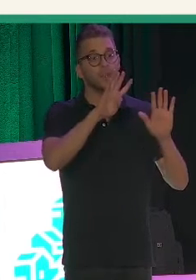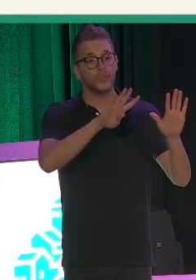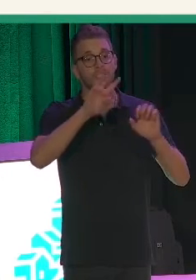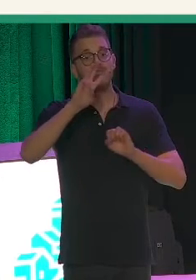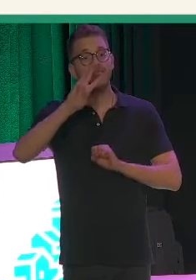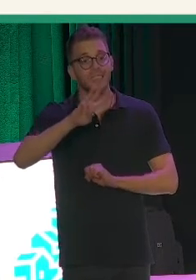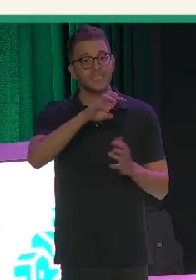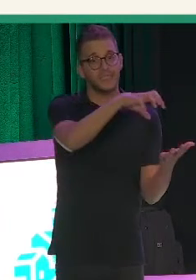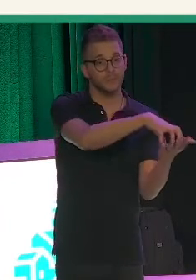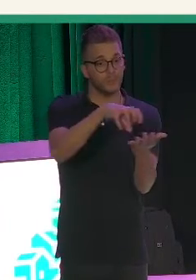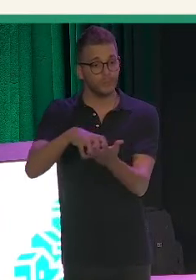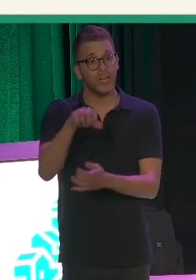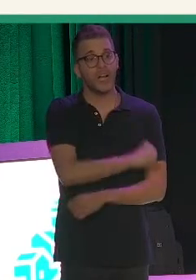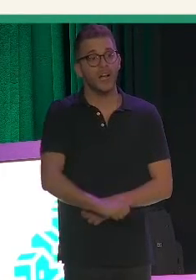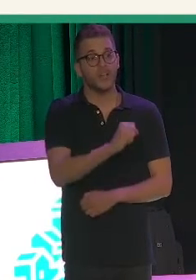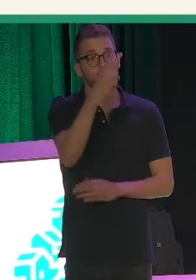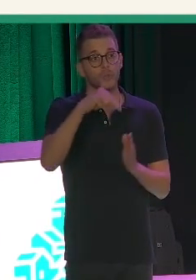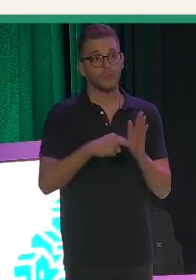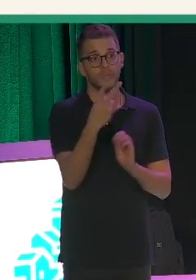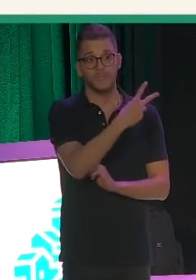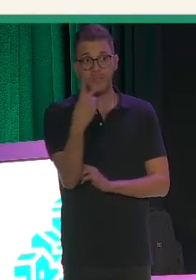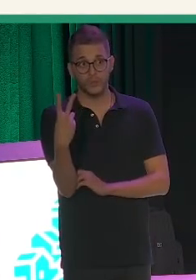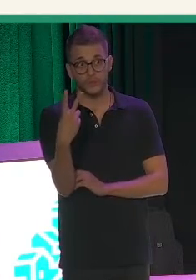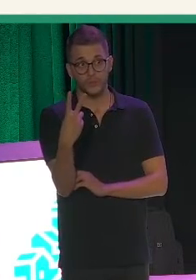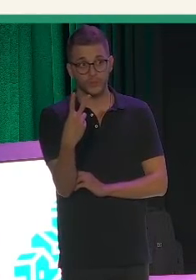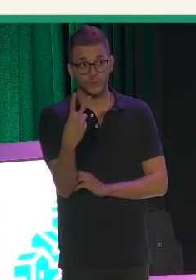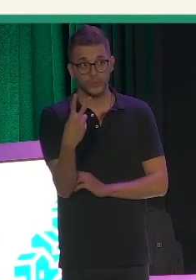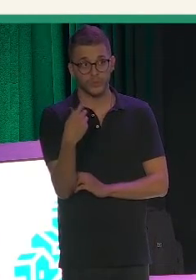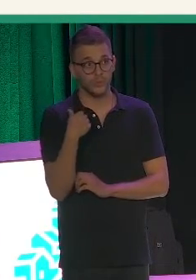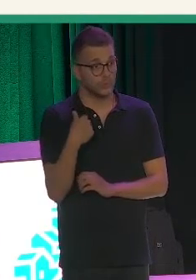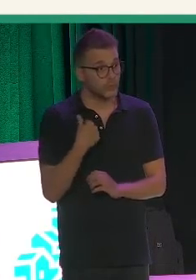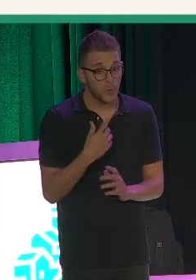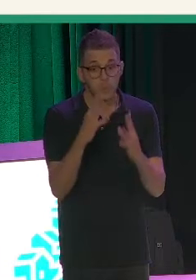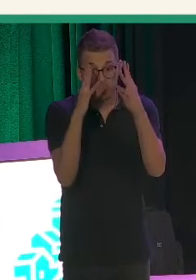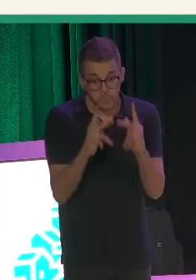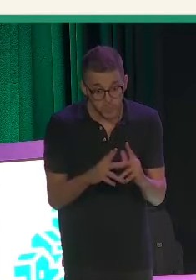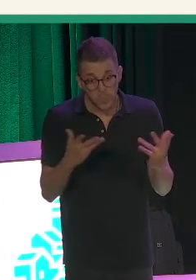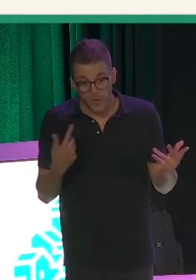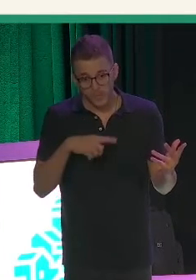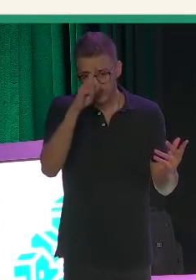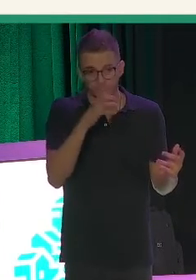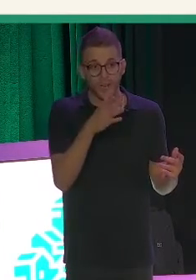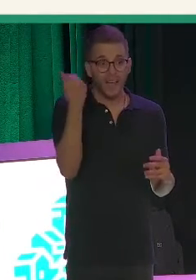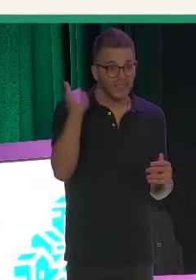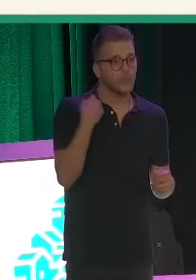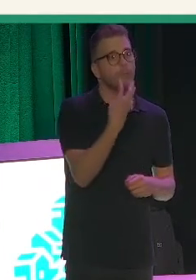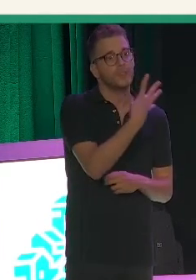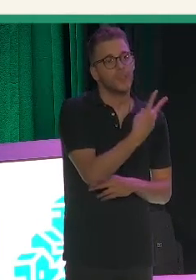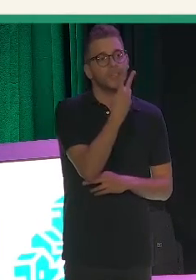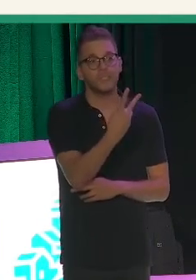sucursales y en el año 2022... pierdo la cuenta, se lo digo, porque ayer eran 424, no sé si hoy